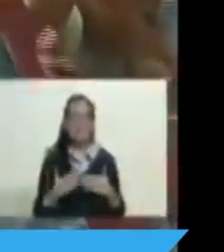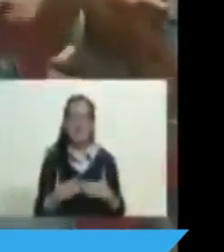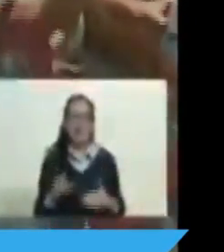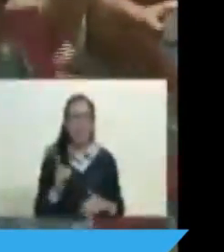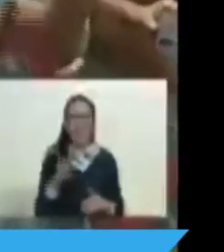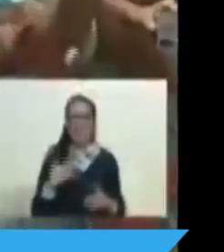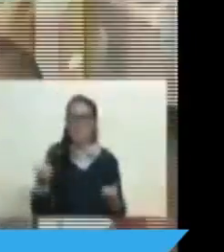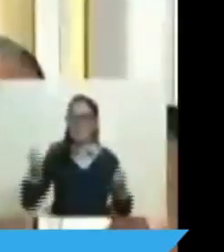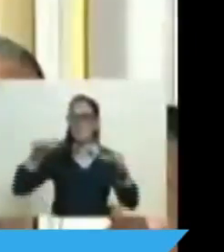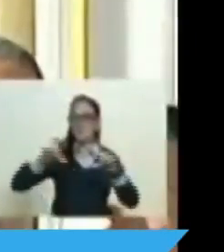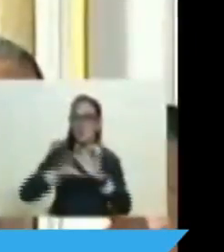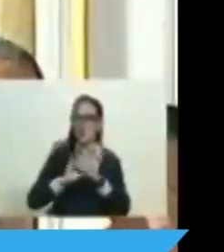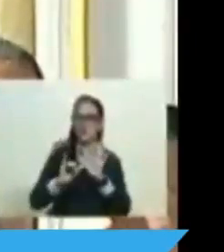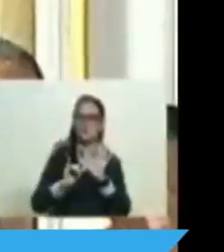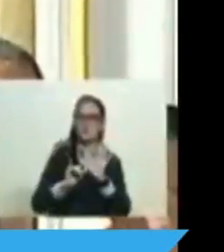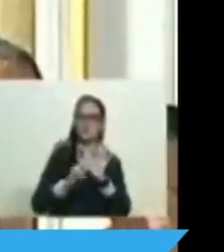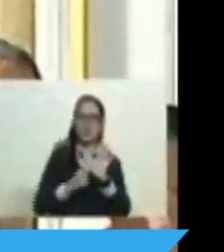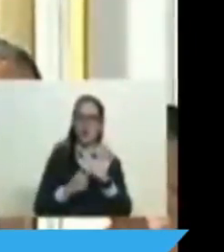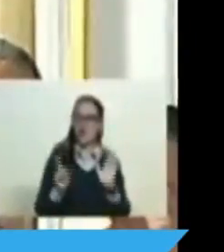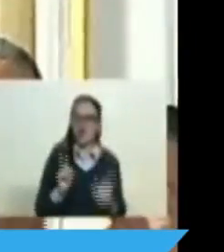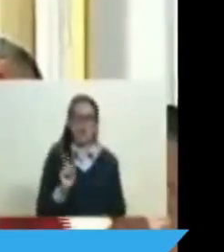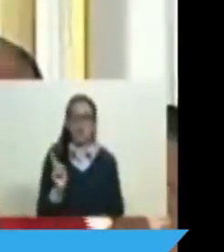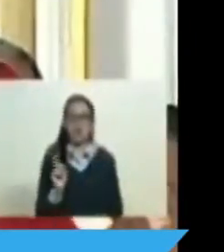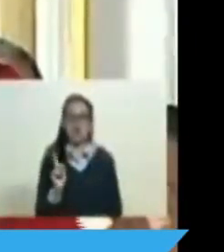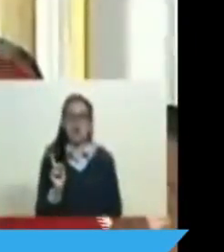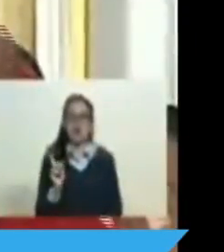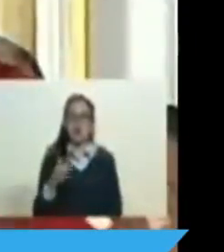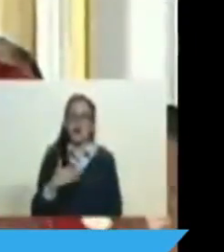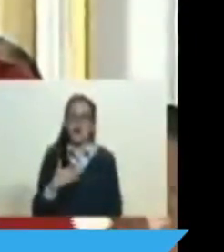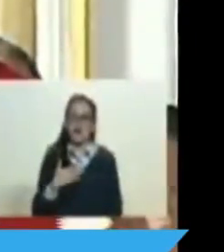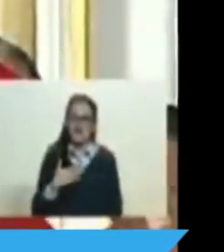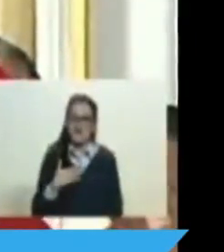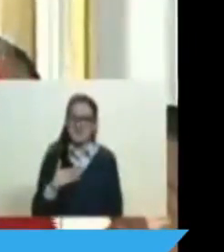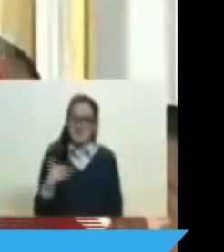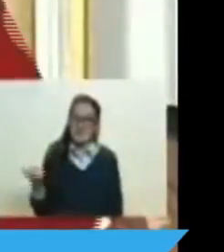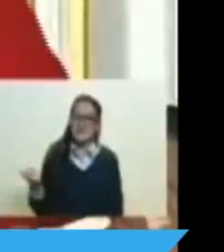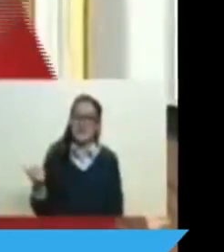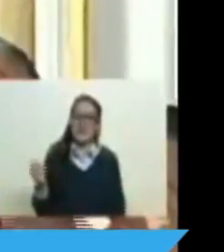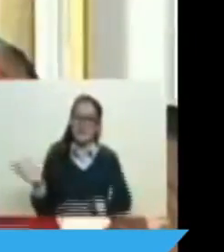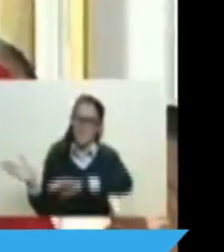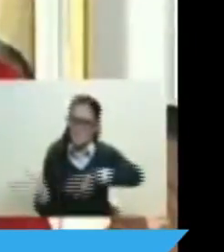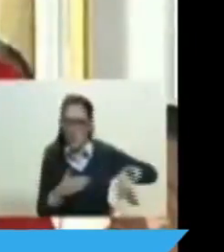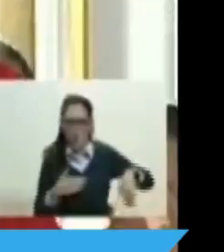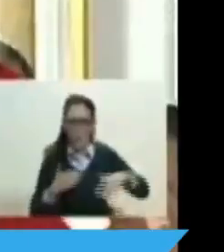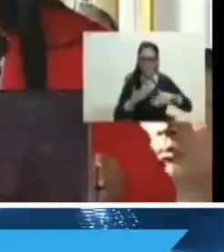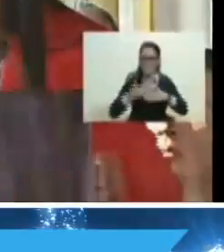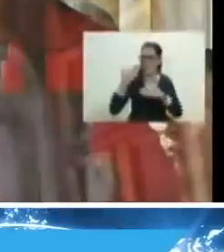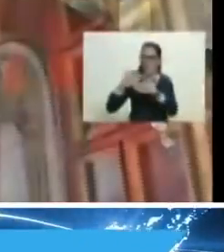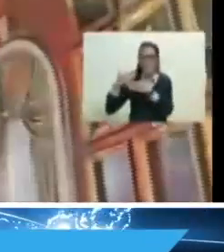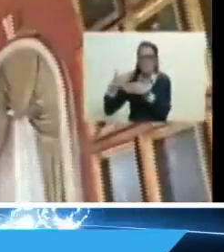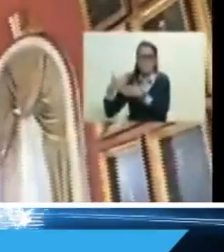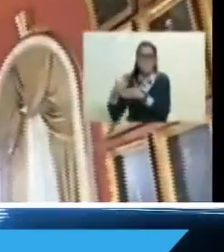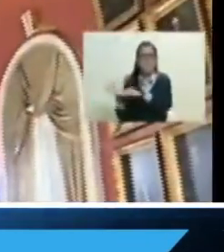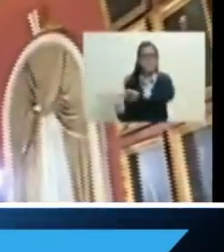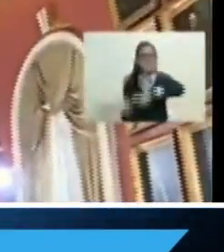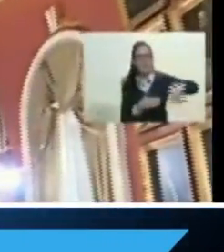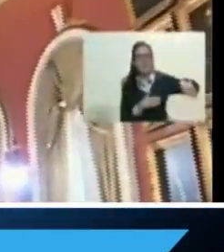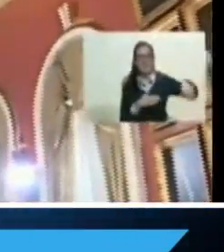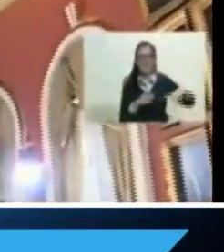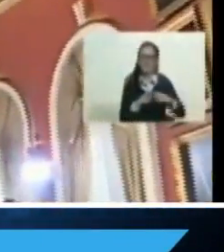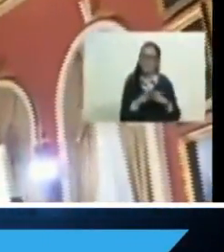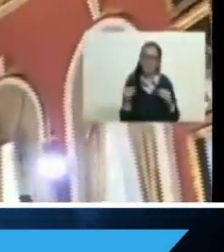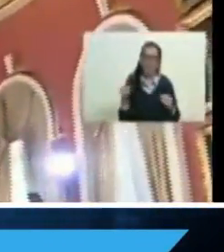que se habían sublevado y pues sencillamente lo fusiló y le dijo al Papa que le había llegado tarde la carta. Así que, bueno, esta señora ahora